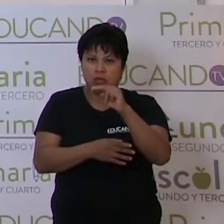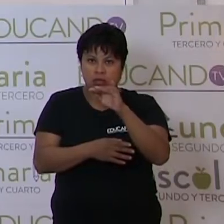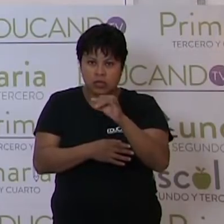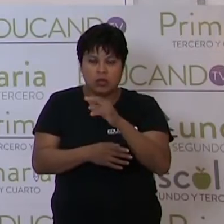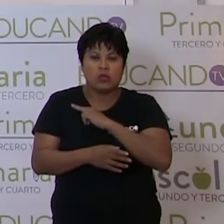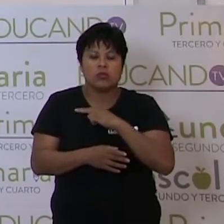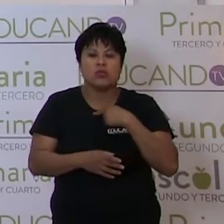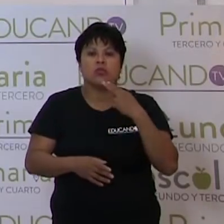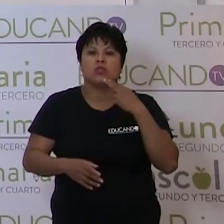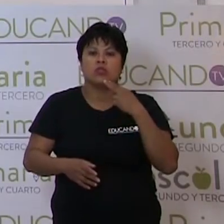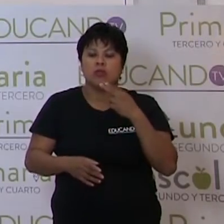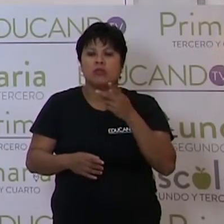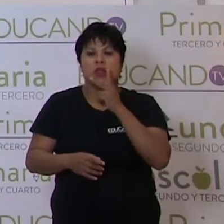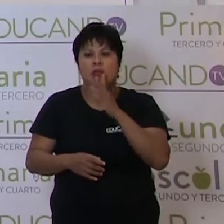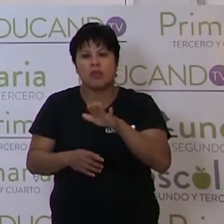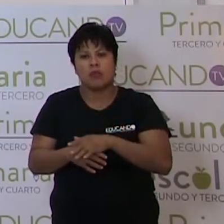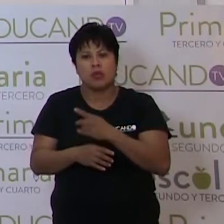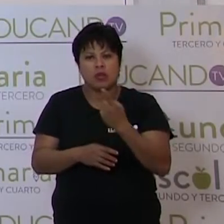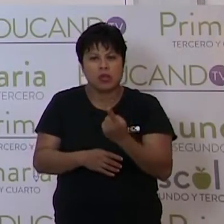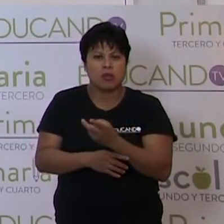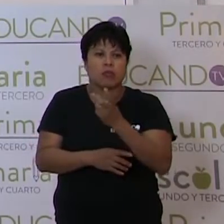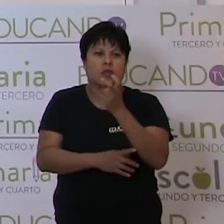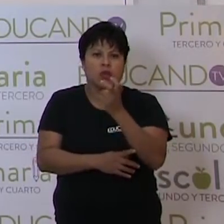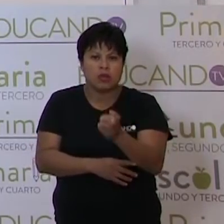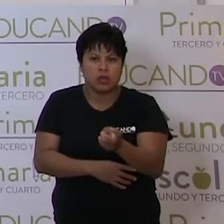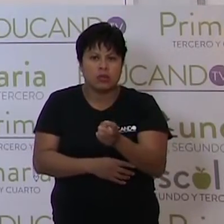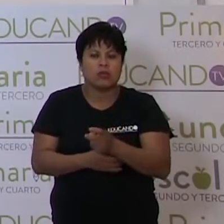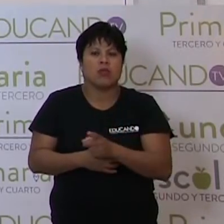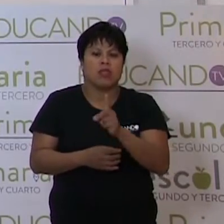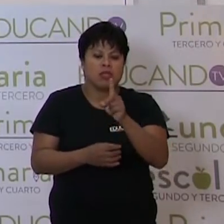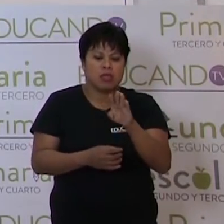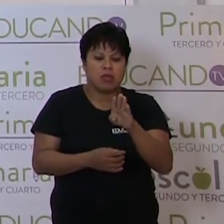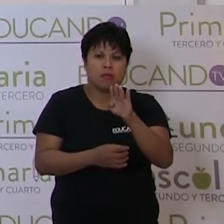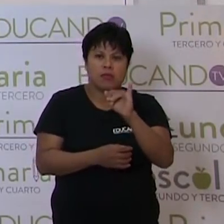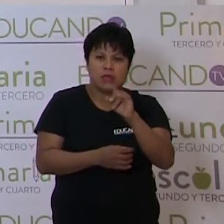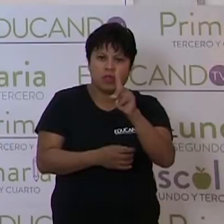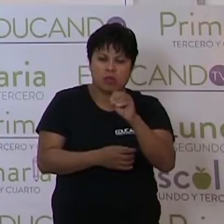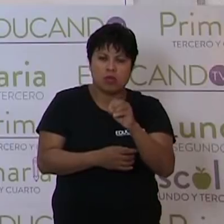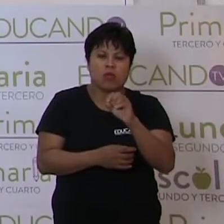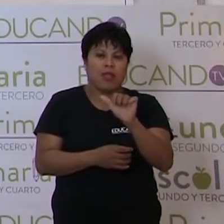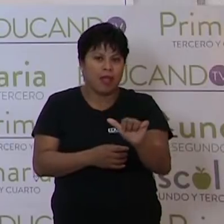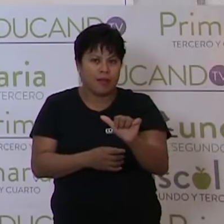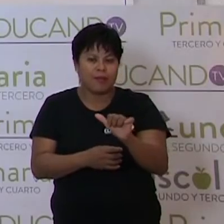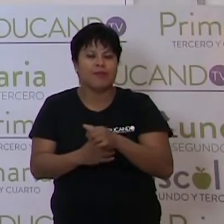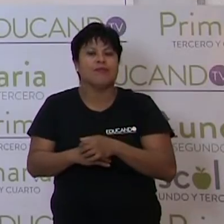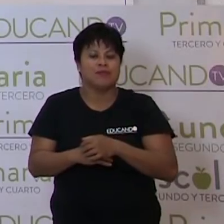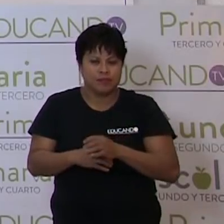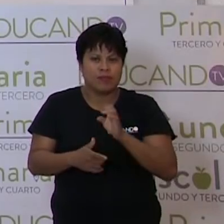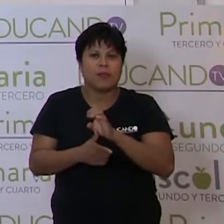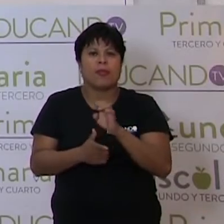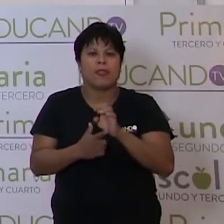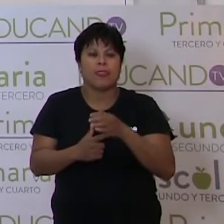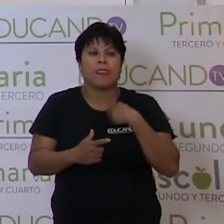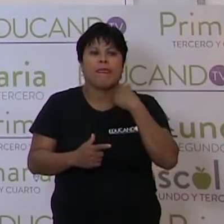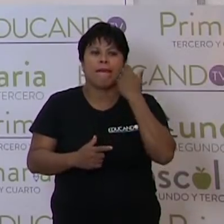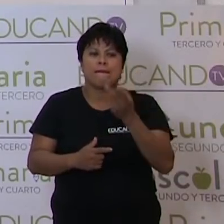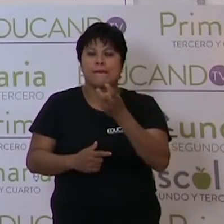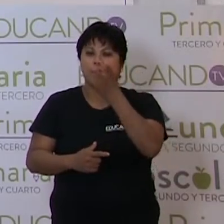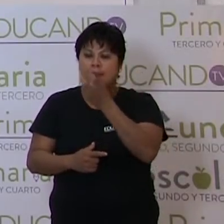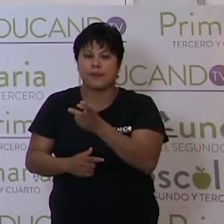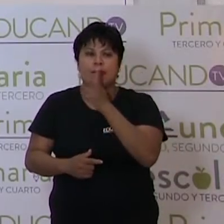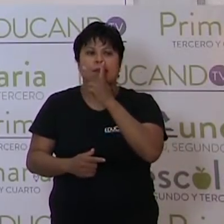la palabra por qué, por eso, debido a, ¿verdad? Entonces, quiero que